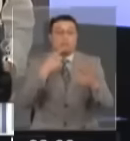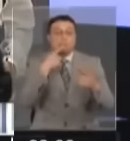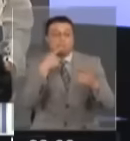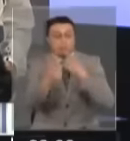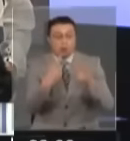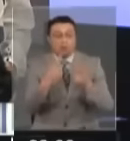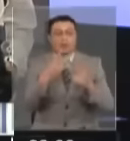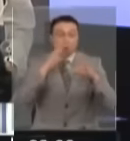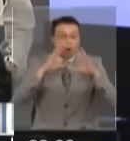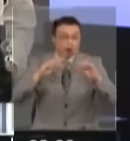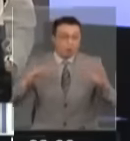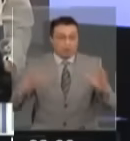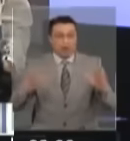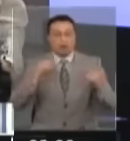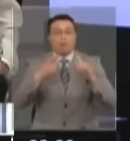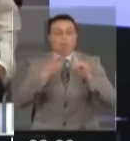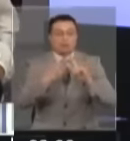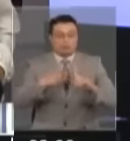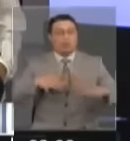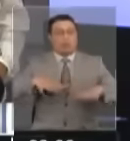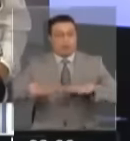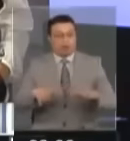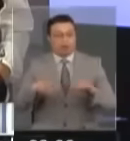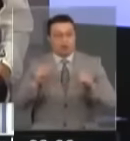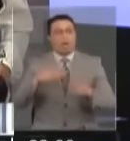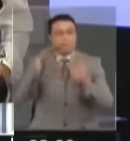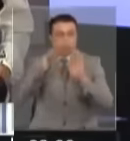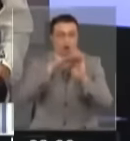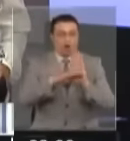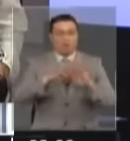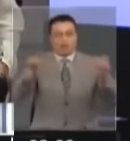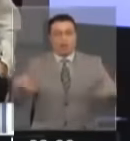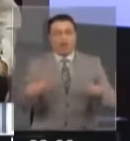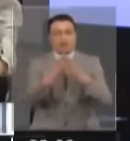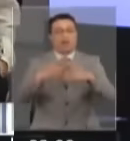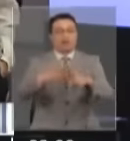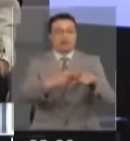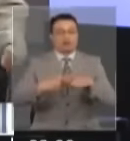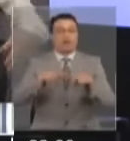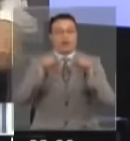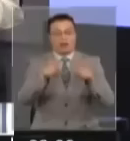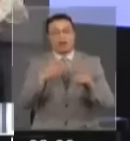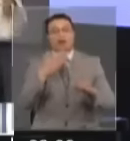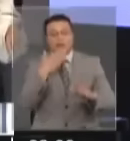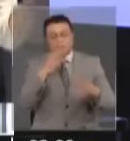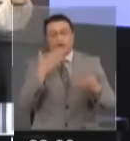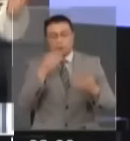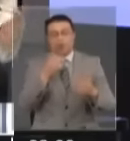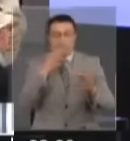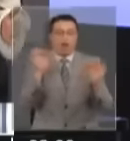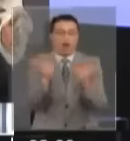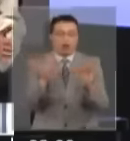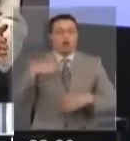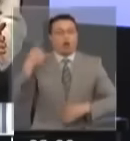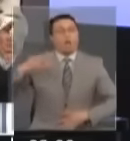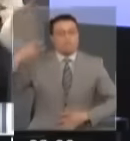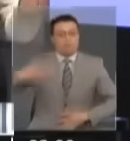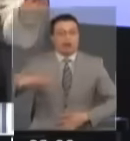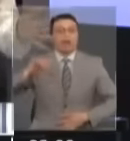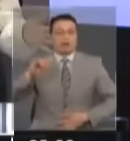preguntas, comentarios, van a estar participando activamente de este programa a través de las redes sociales. Eso y por supuesto contarles que todos los martes y